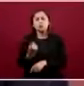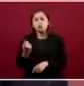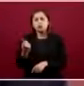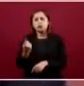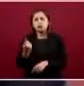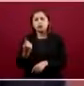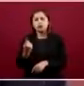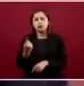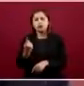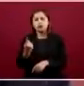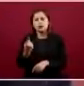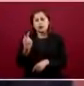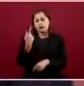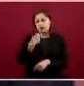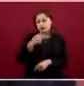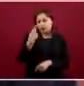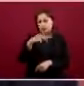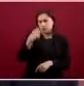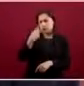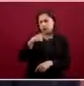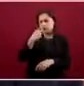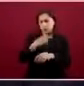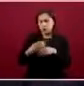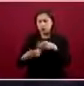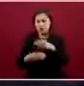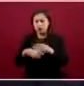confisca en Estados Unidos a